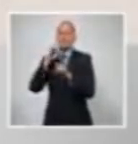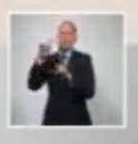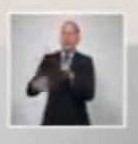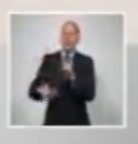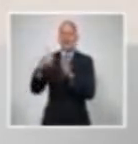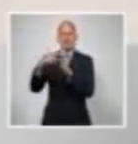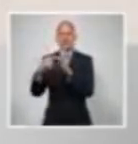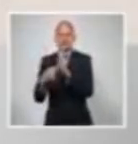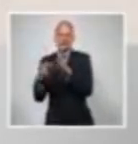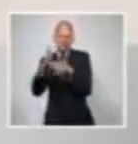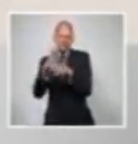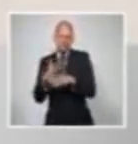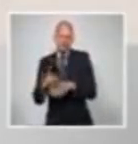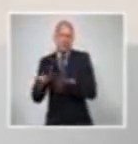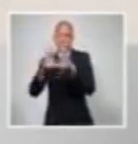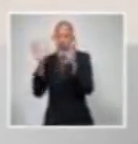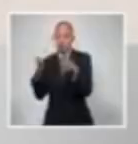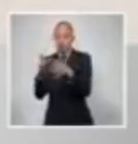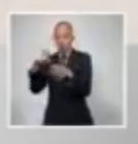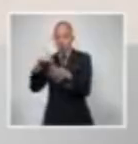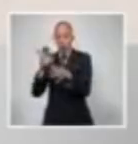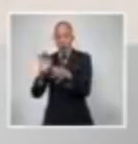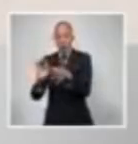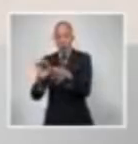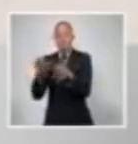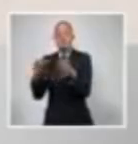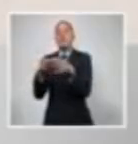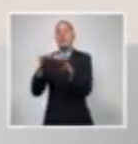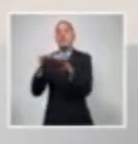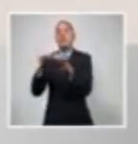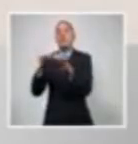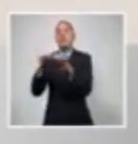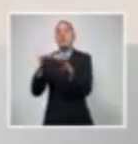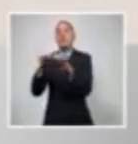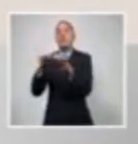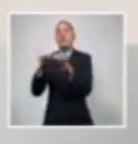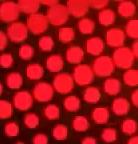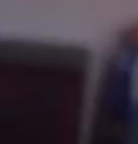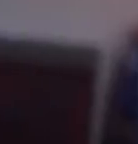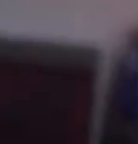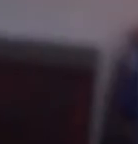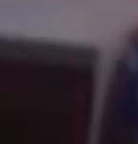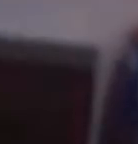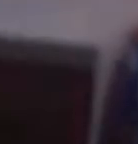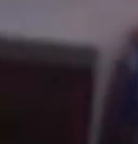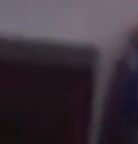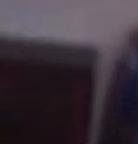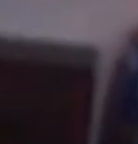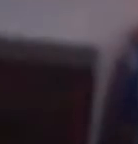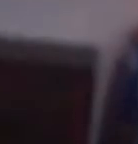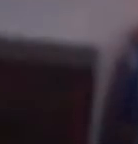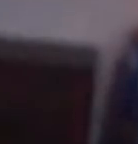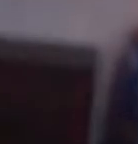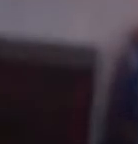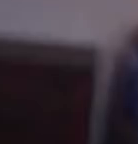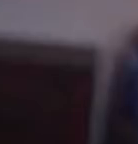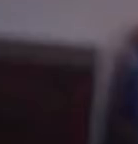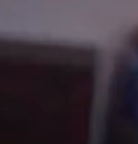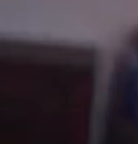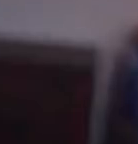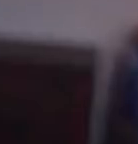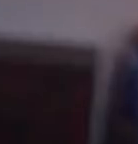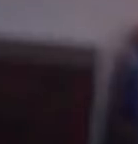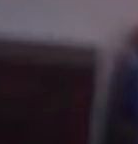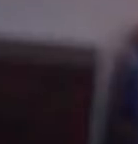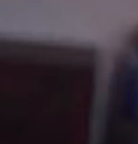éticas. Repito, este es el grupo de redacción. Y vamos al último grupo. No, quítame eso. Claro, a ver, si hay